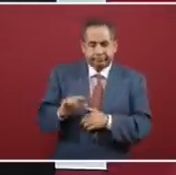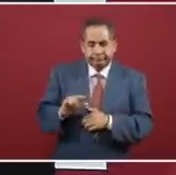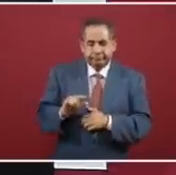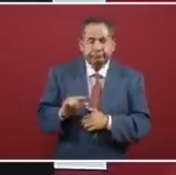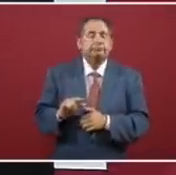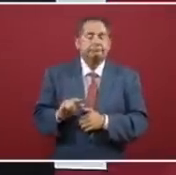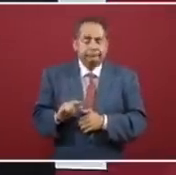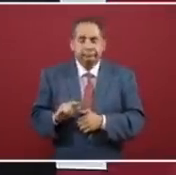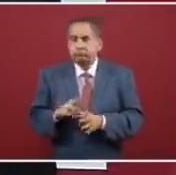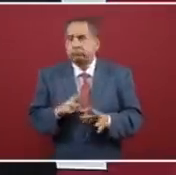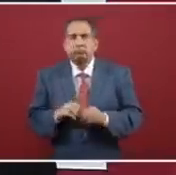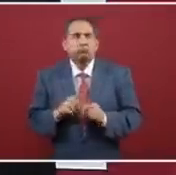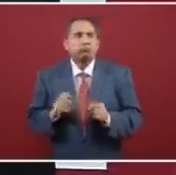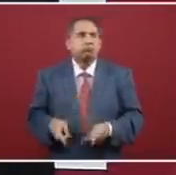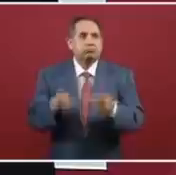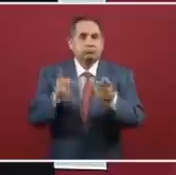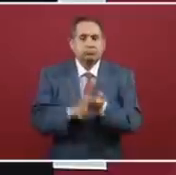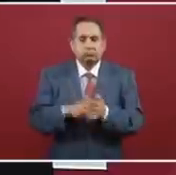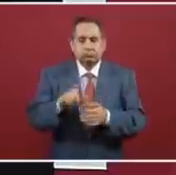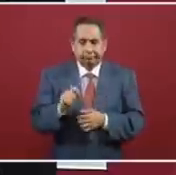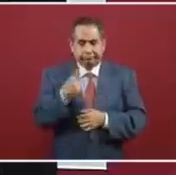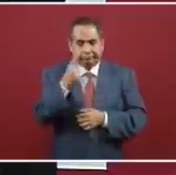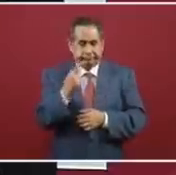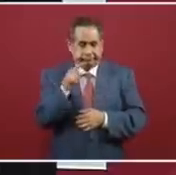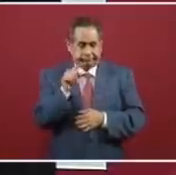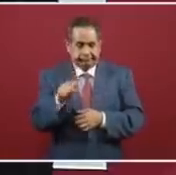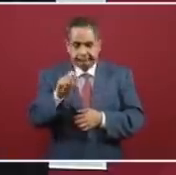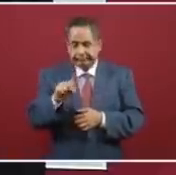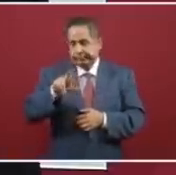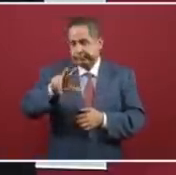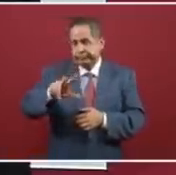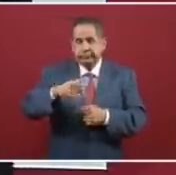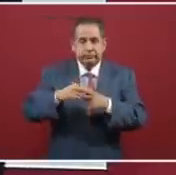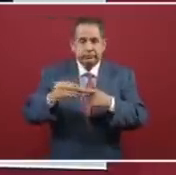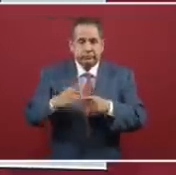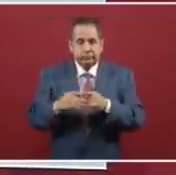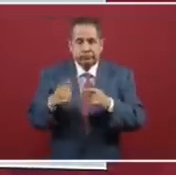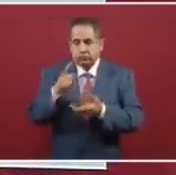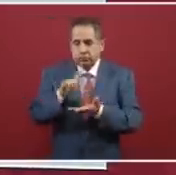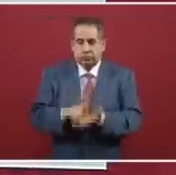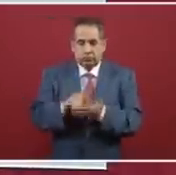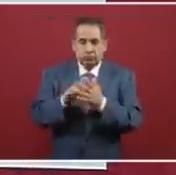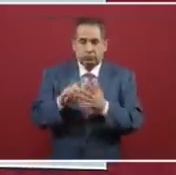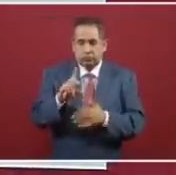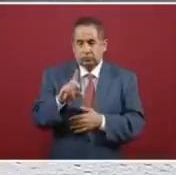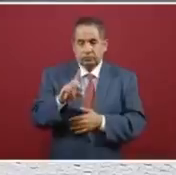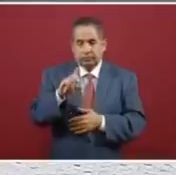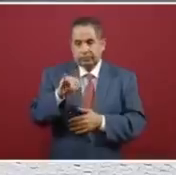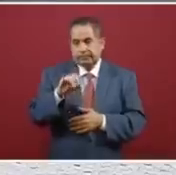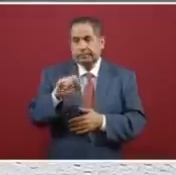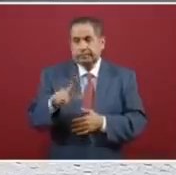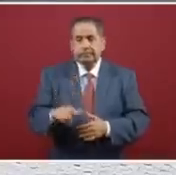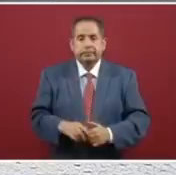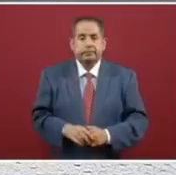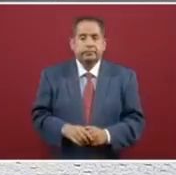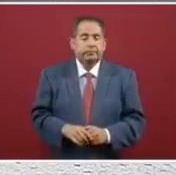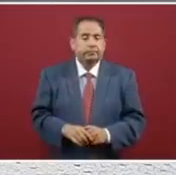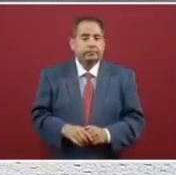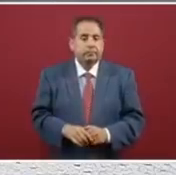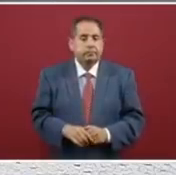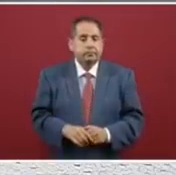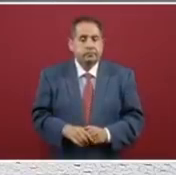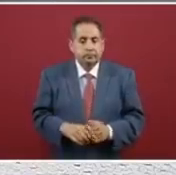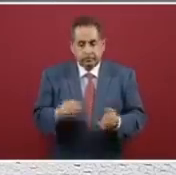para dar un precio al público de 21 pesos con 68 centavos por litro de dice las